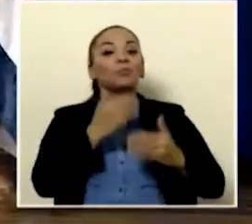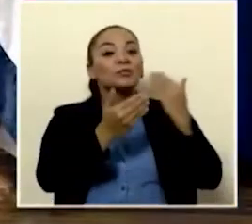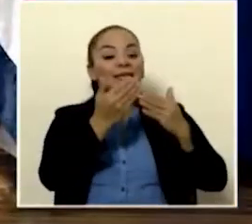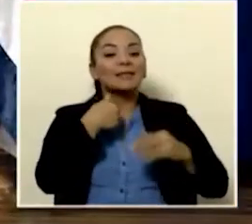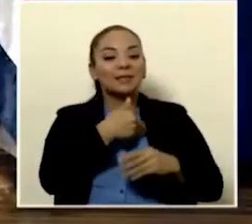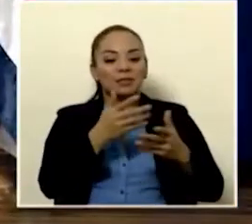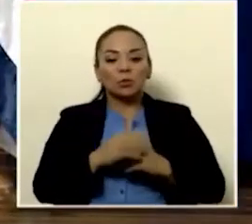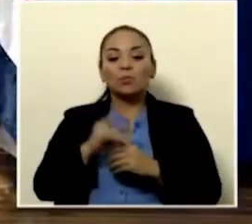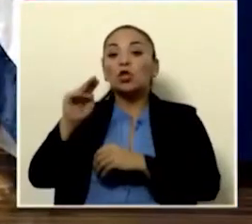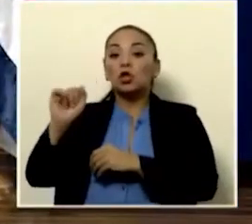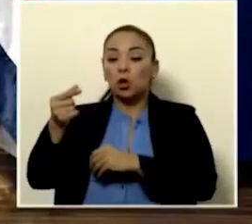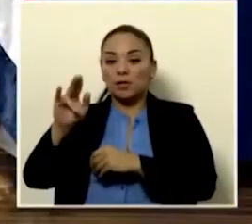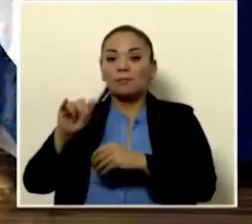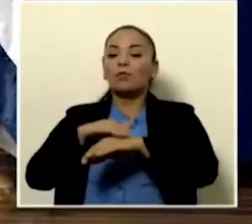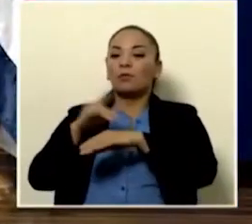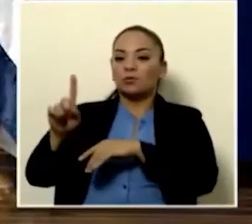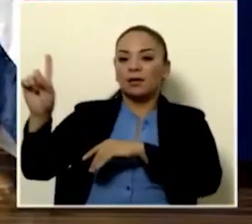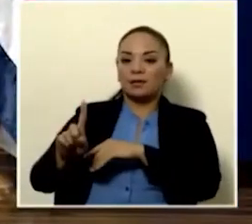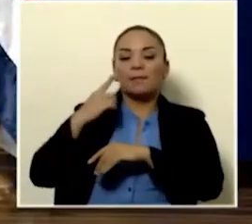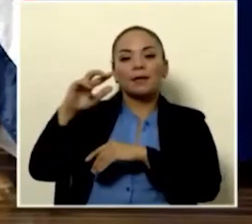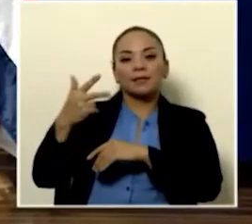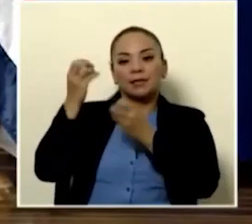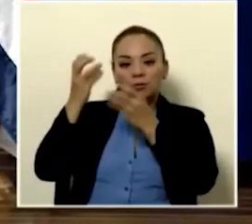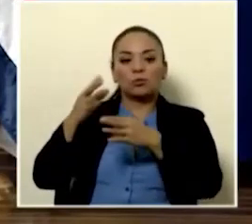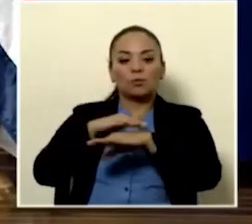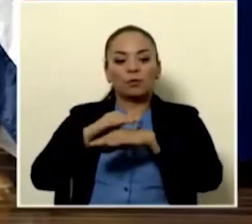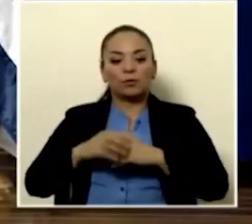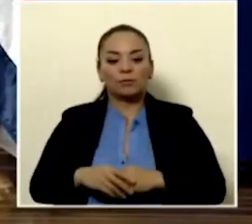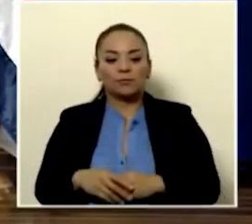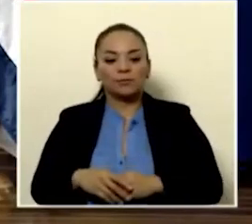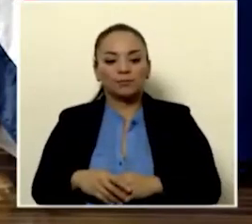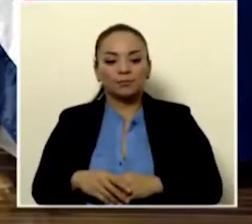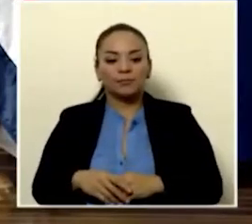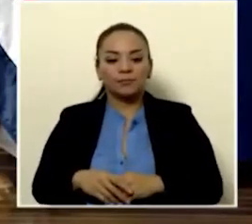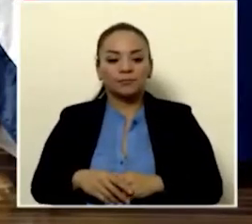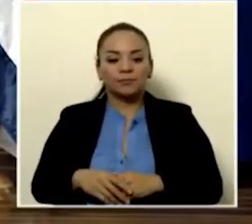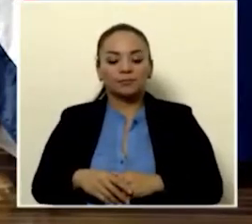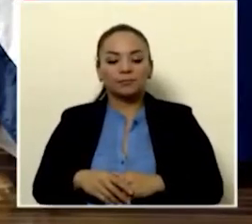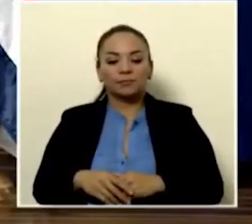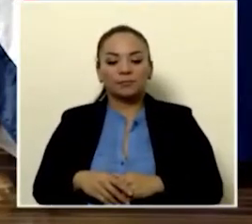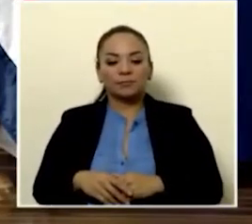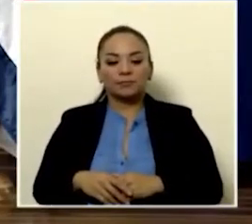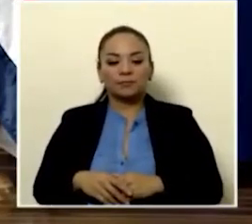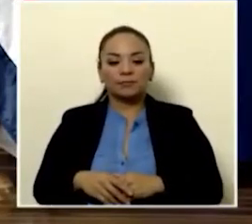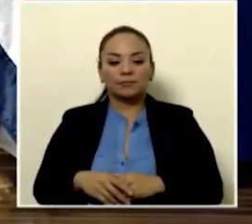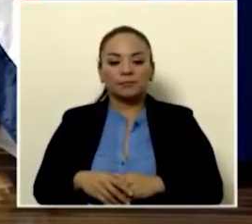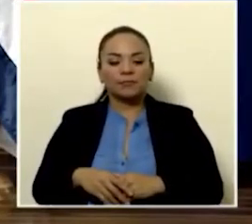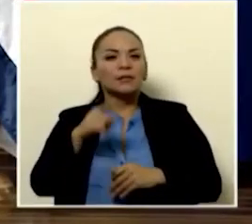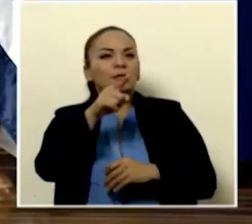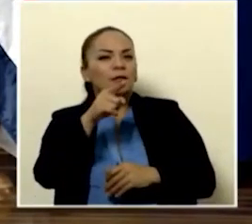al presidente. Don Nogui, le voy a pedir si usted se queda por acá para el tercer anuncio, por favor. Sí, presidente. Perdón, ¿podría